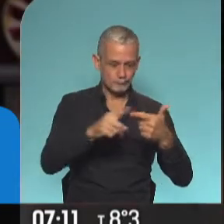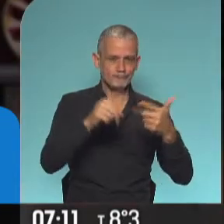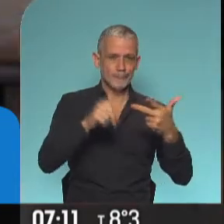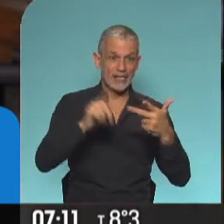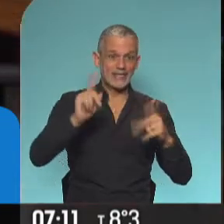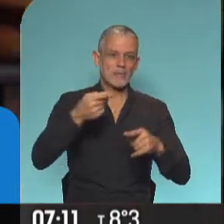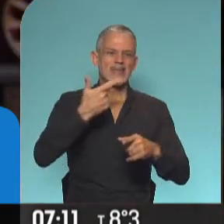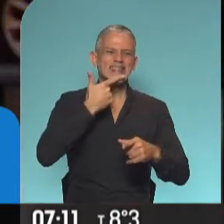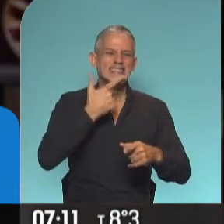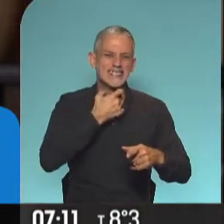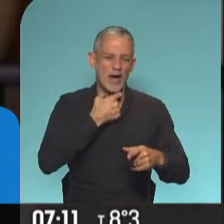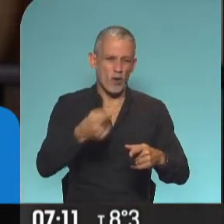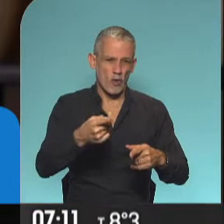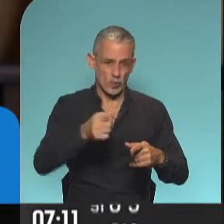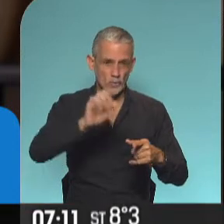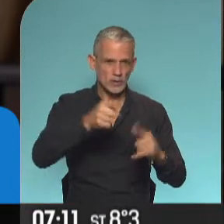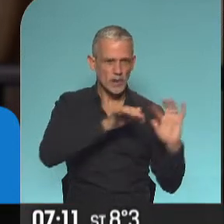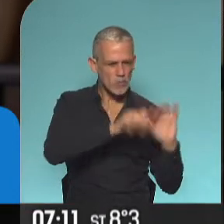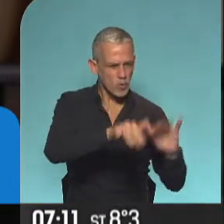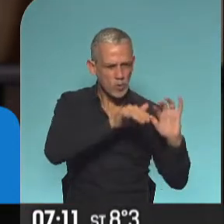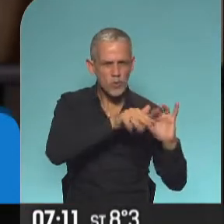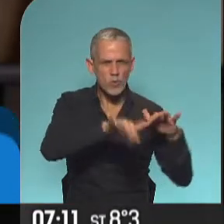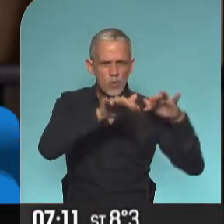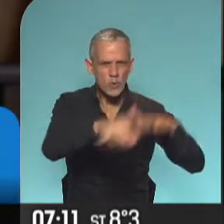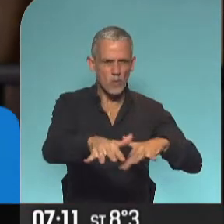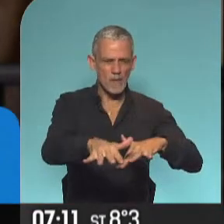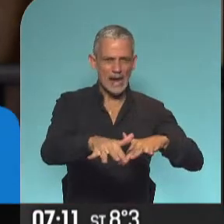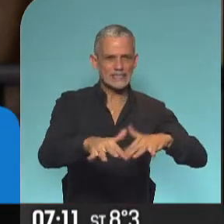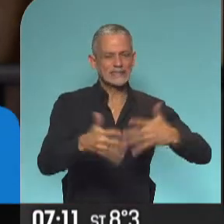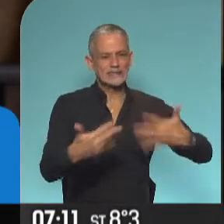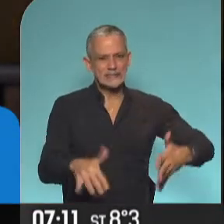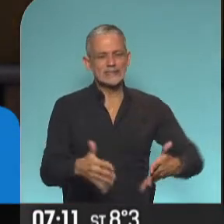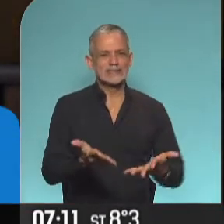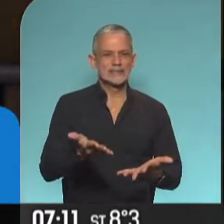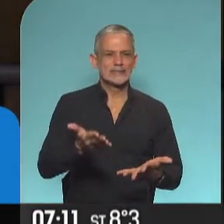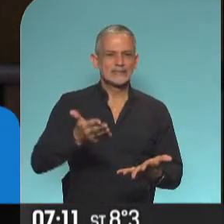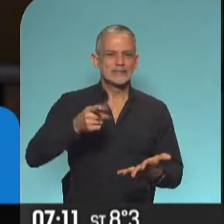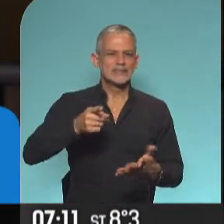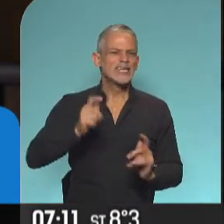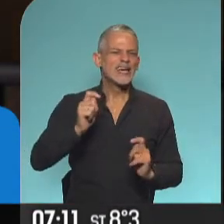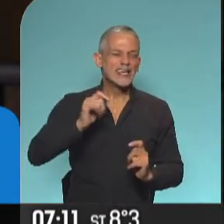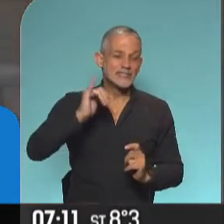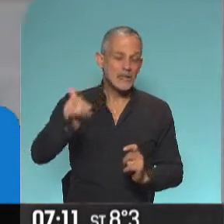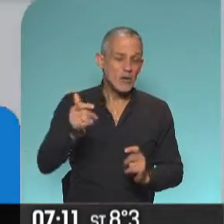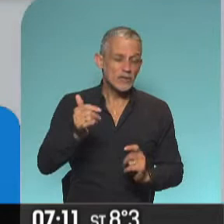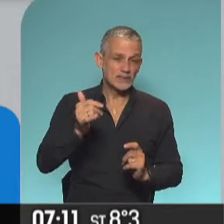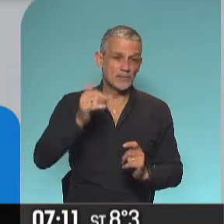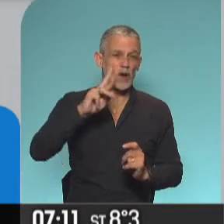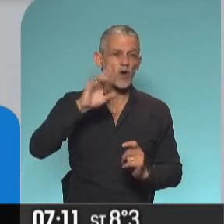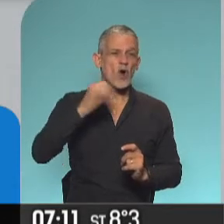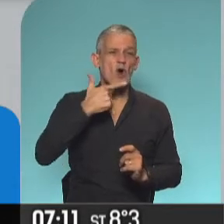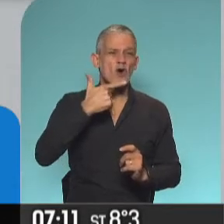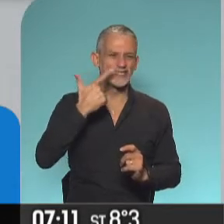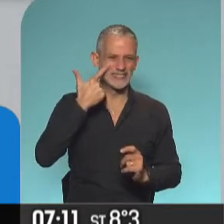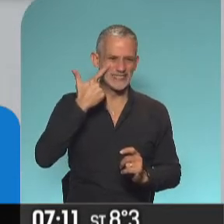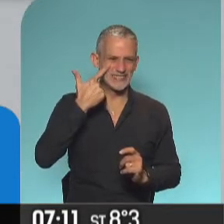las últimas marchas opositoras que se realizaron. Y en este sentido, bueno, precisamente el que se lo marca es Agustín Rossi, señalando, bueno,